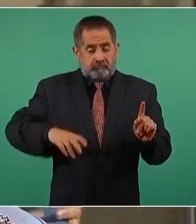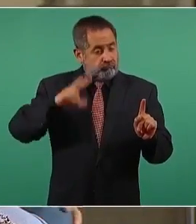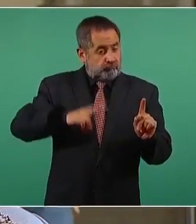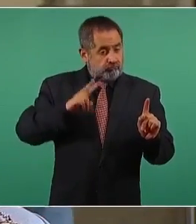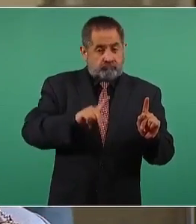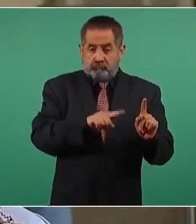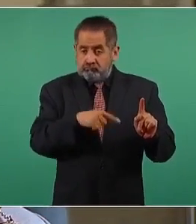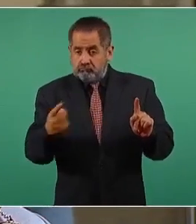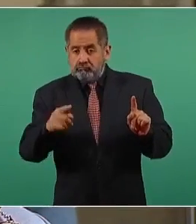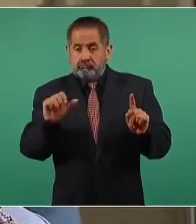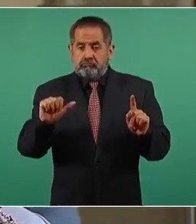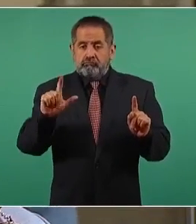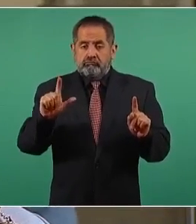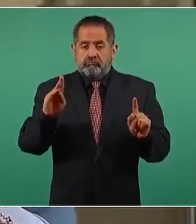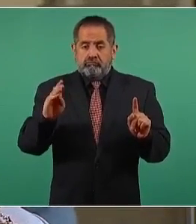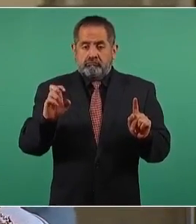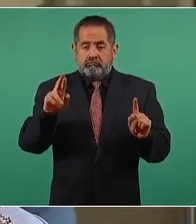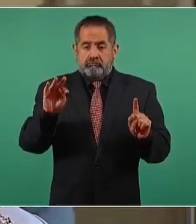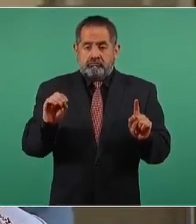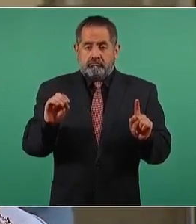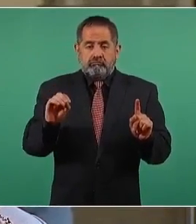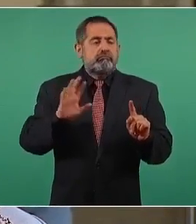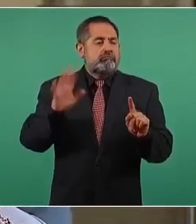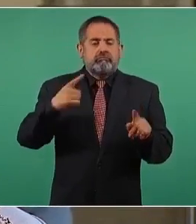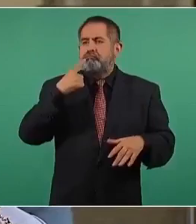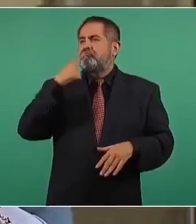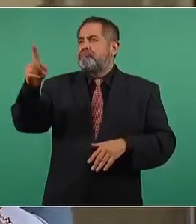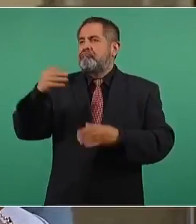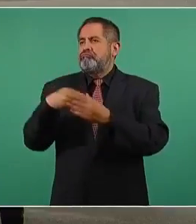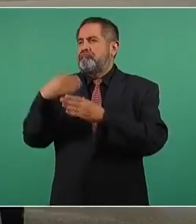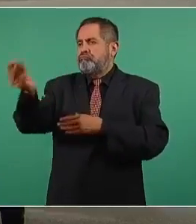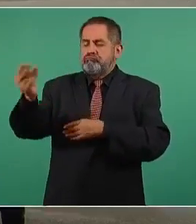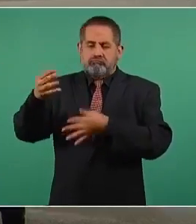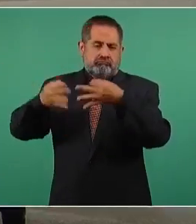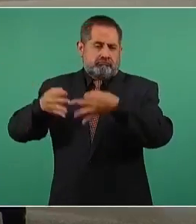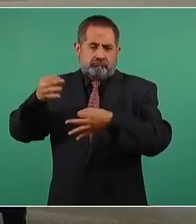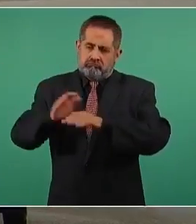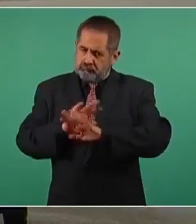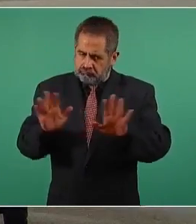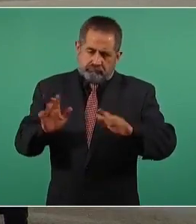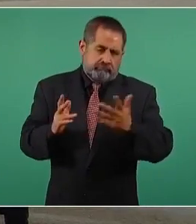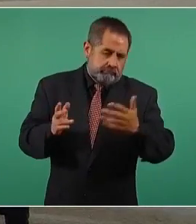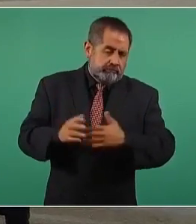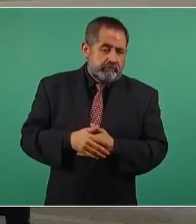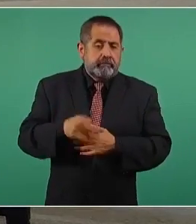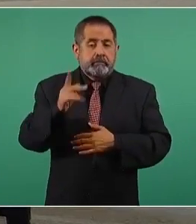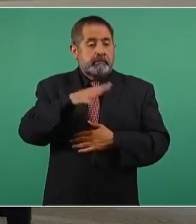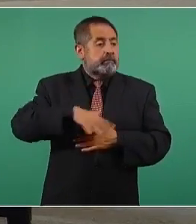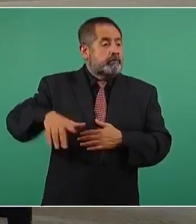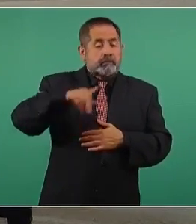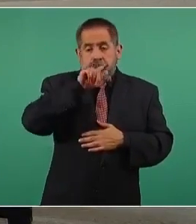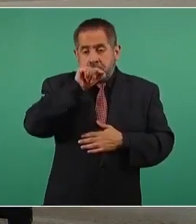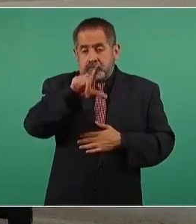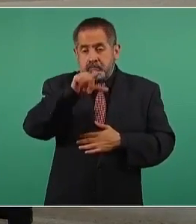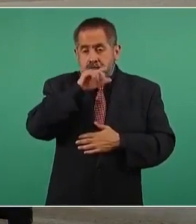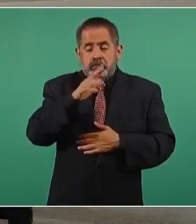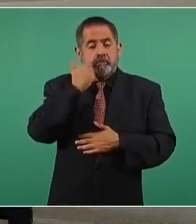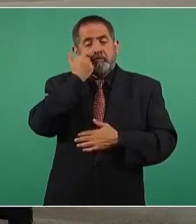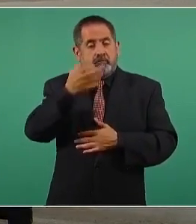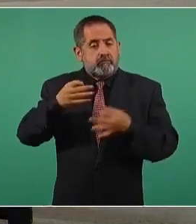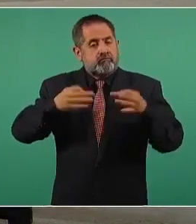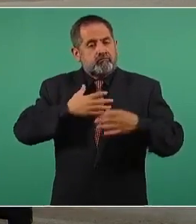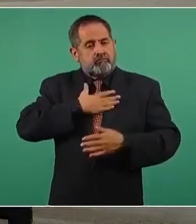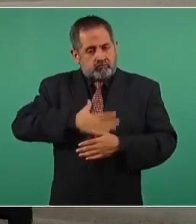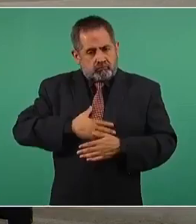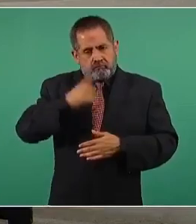fue Alberto Maldonado, es quien ya metió la denuncia. Sin embargo, bueno, los jaliscienses solicitan la justicia para que esto